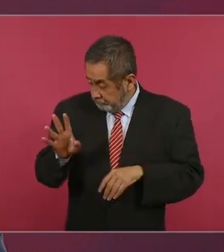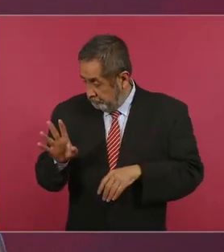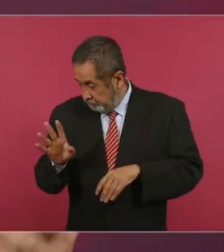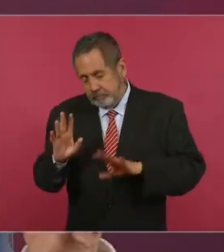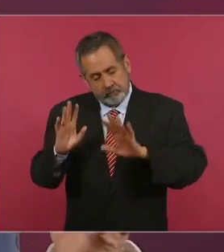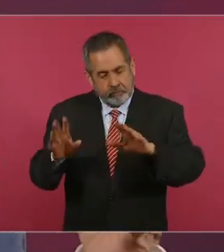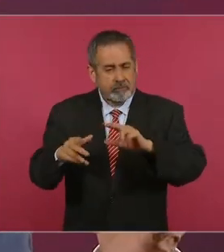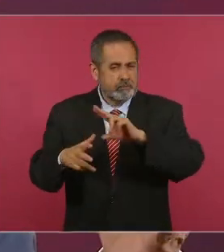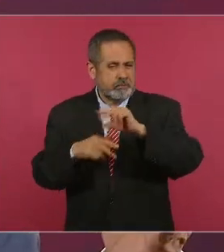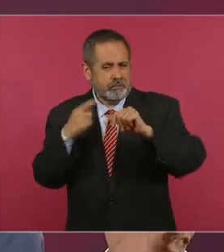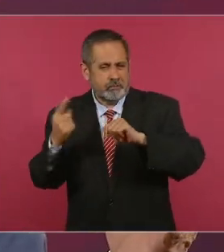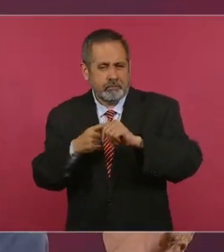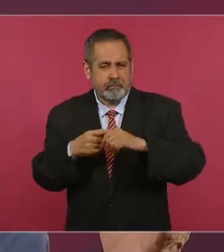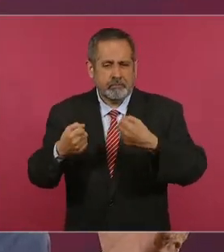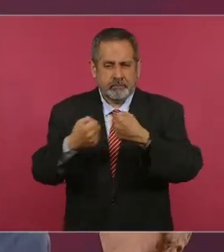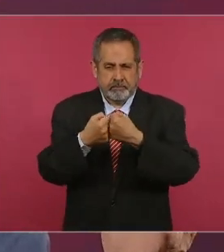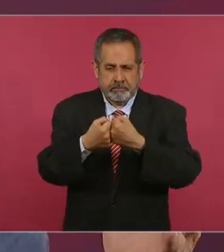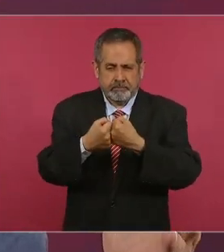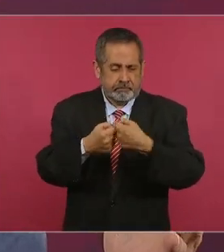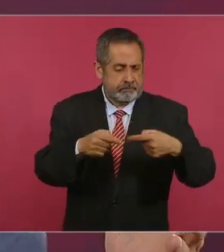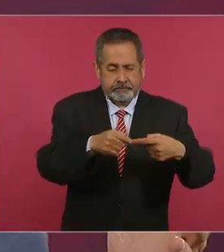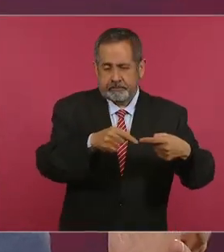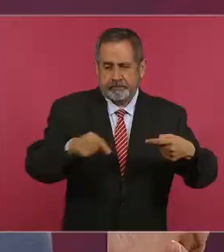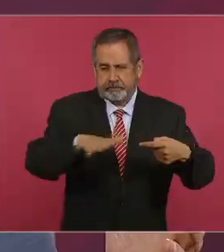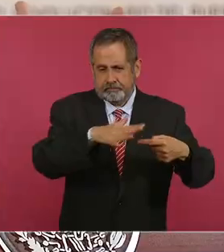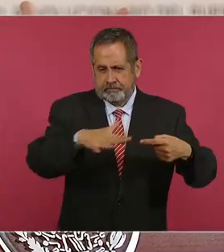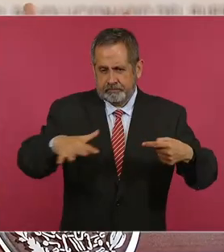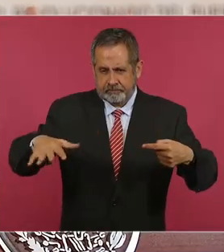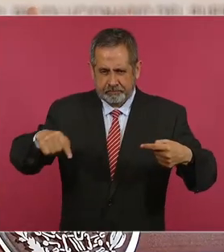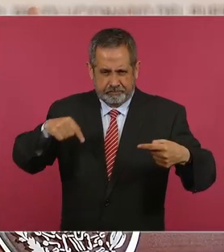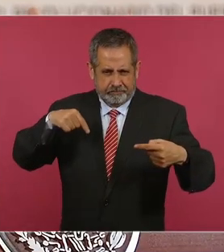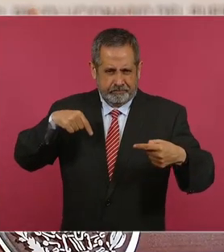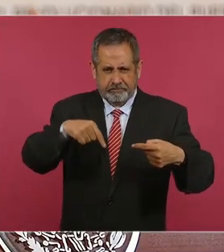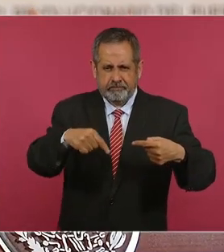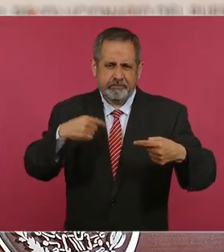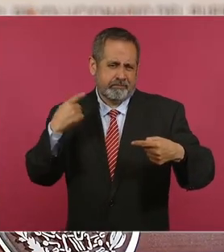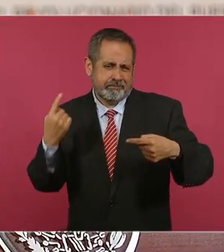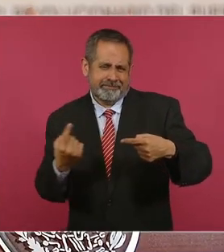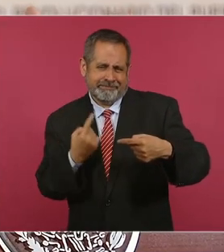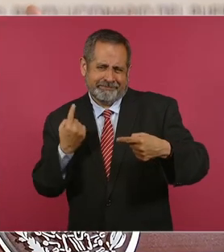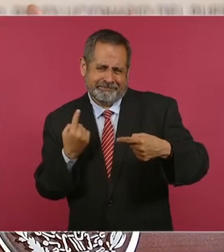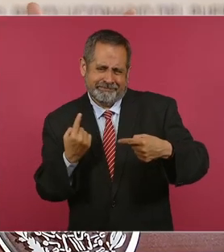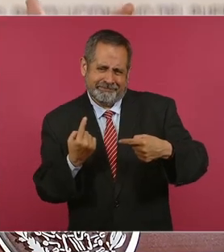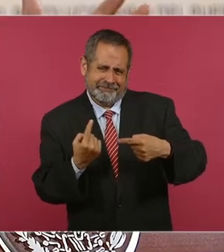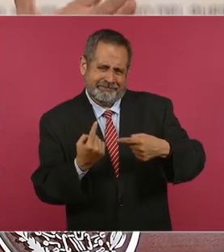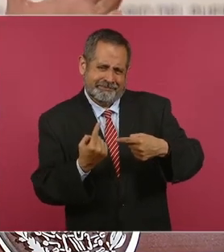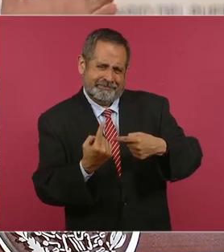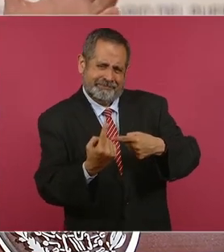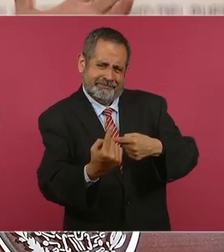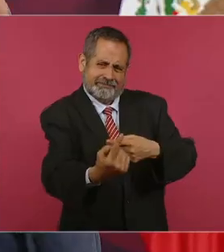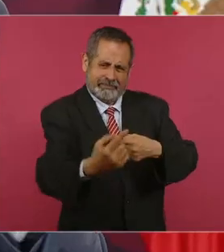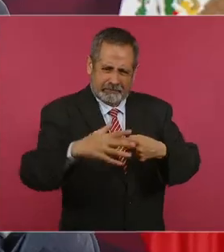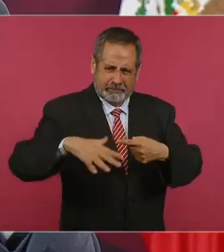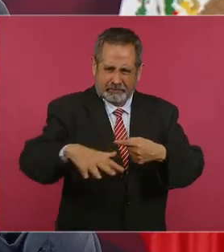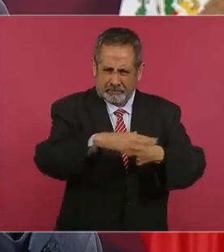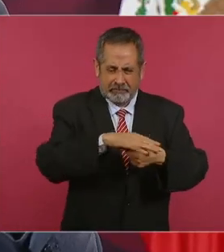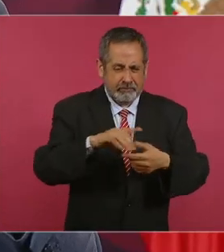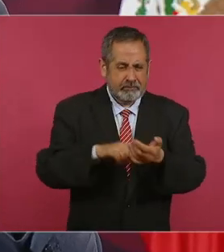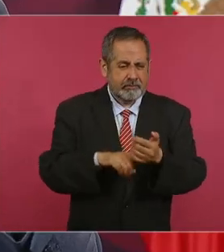y en la franja costera de Acapulco a